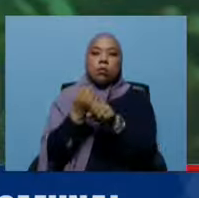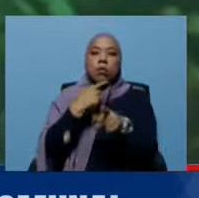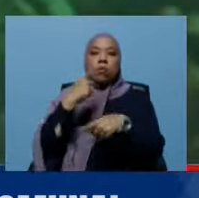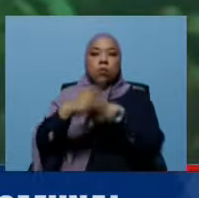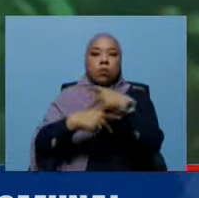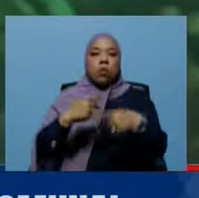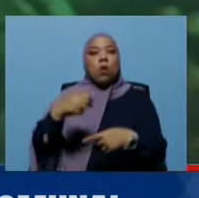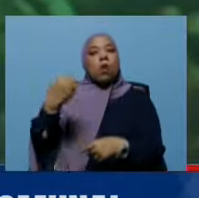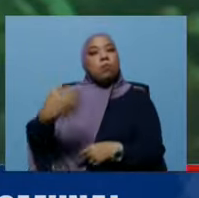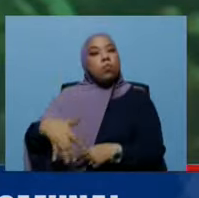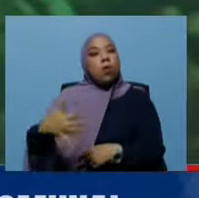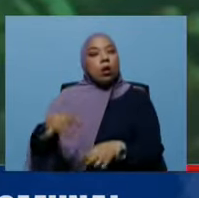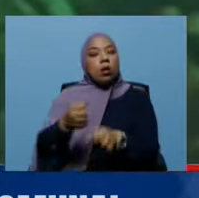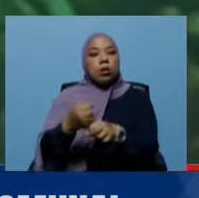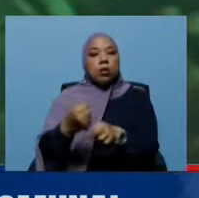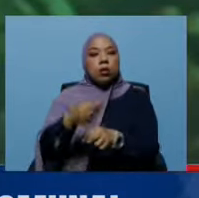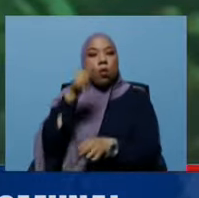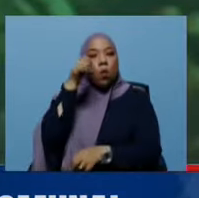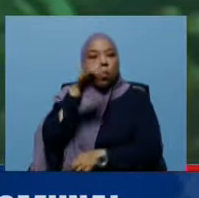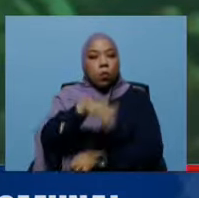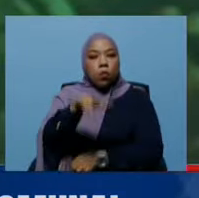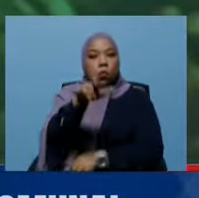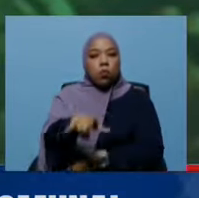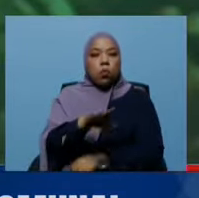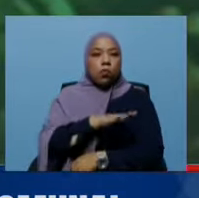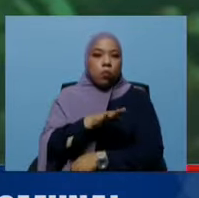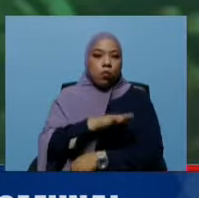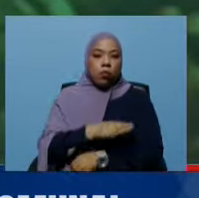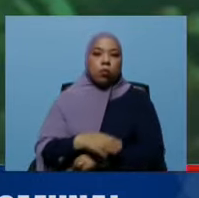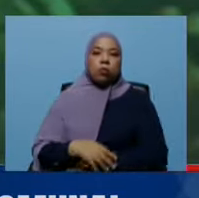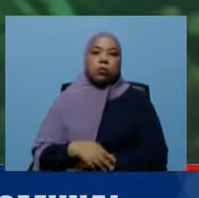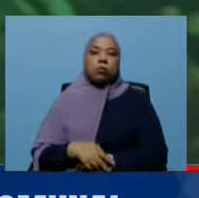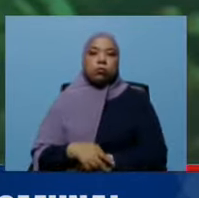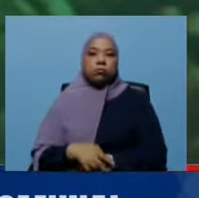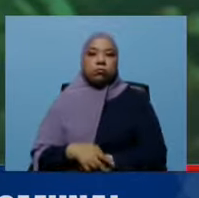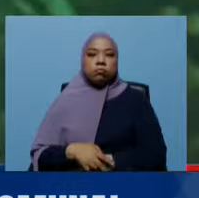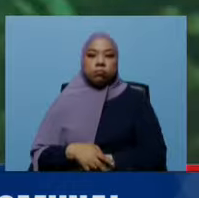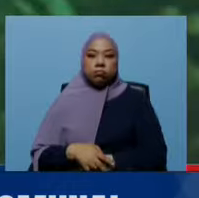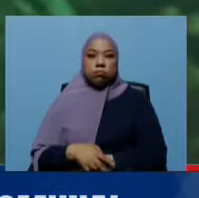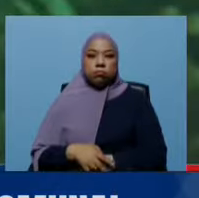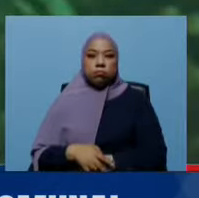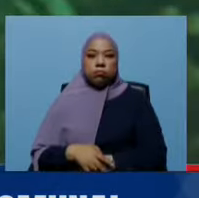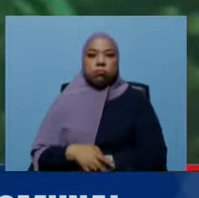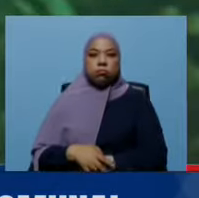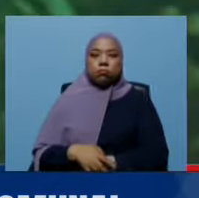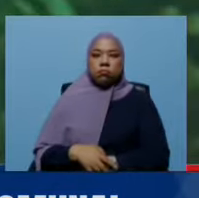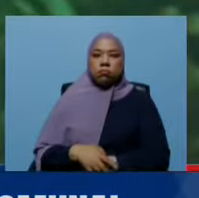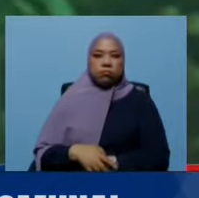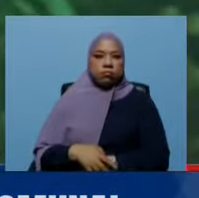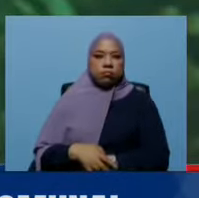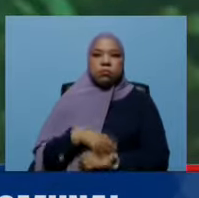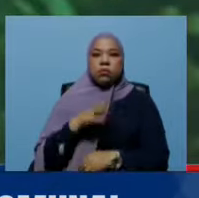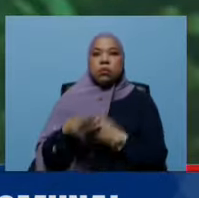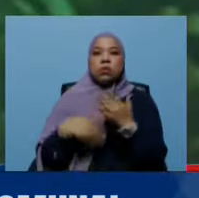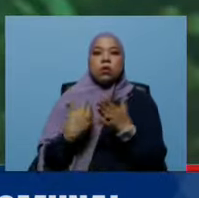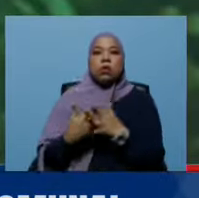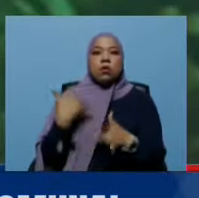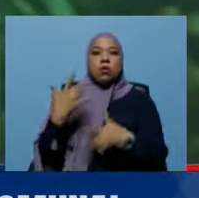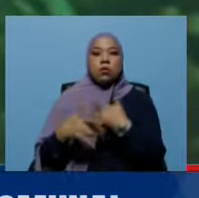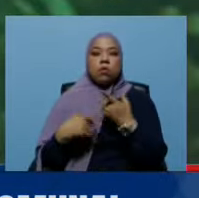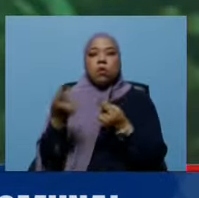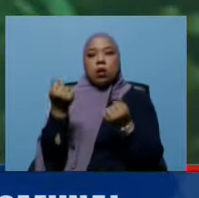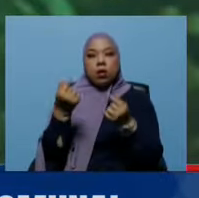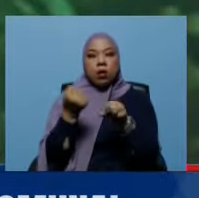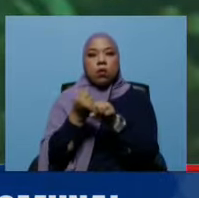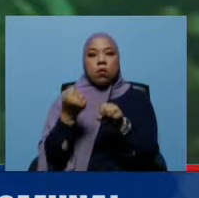producen calidad para que el pueblo tenga su producto, y ustedes cobran lo que tienen que cobrar para seguir